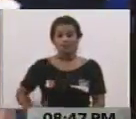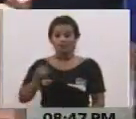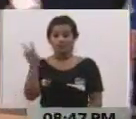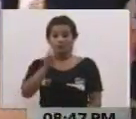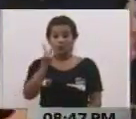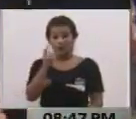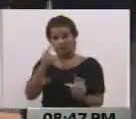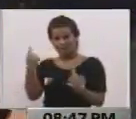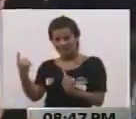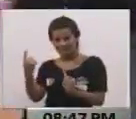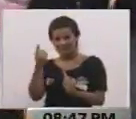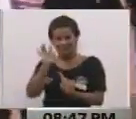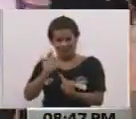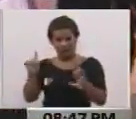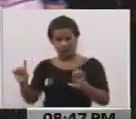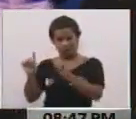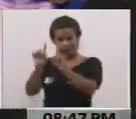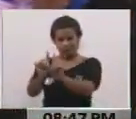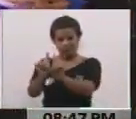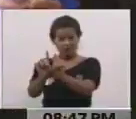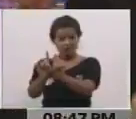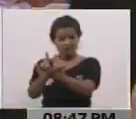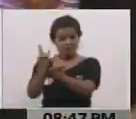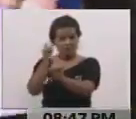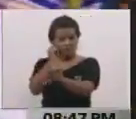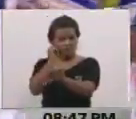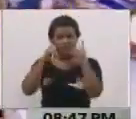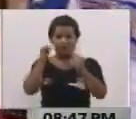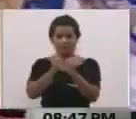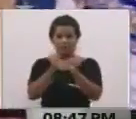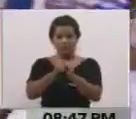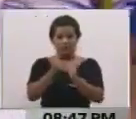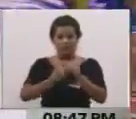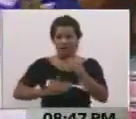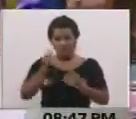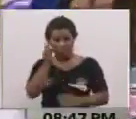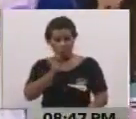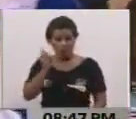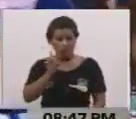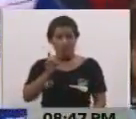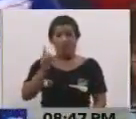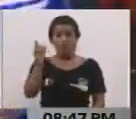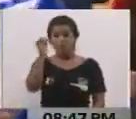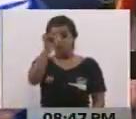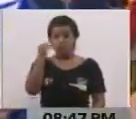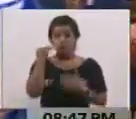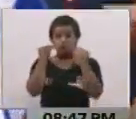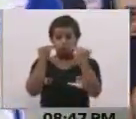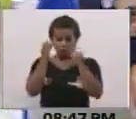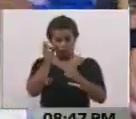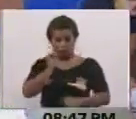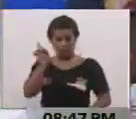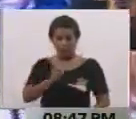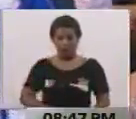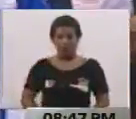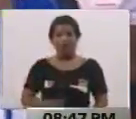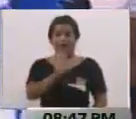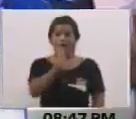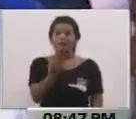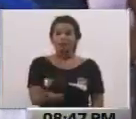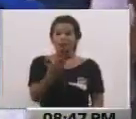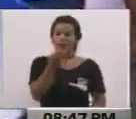ya acompañado de nuestra atleta venezolana Yulimar Rojas. Es importante destacar algunos datos, como